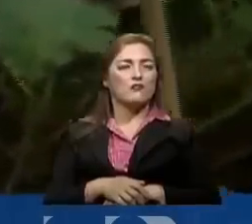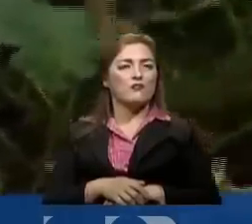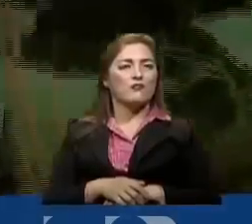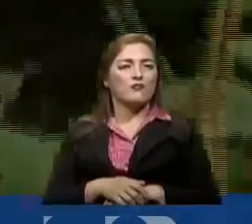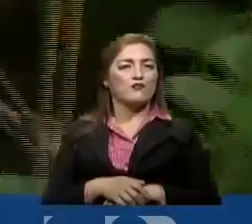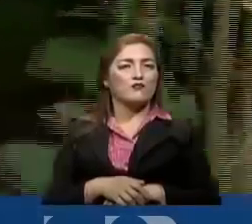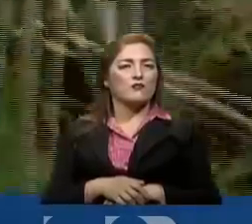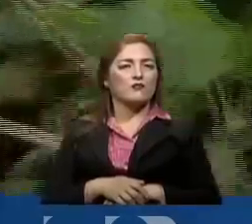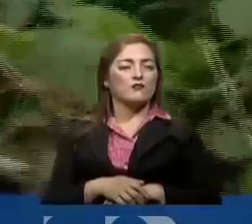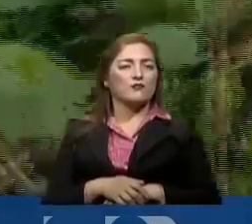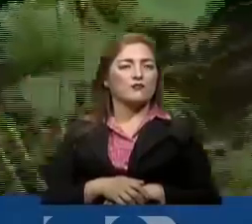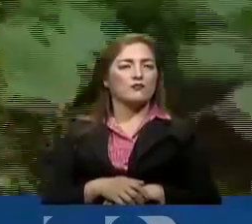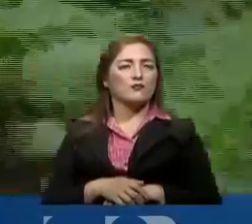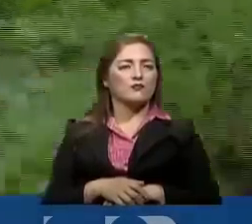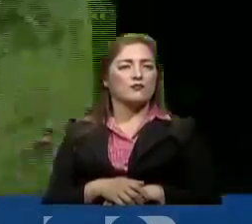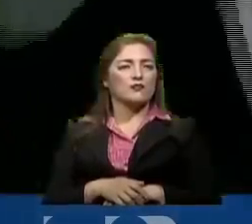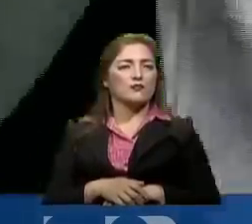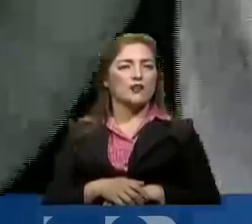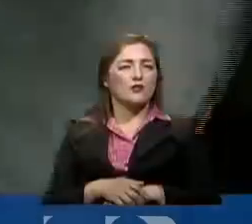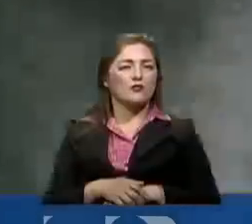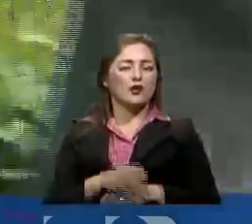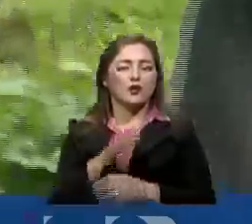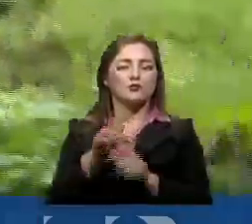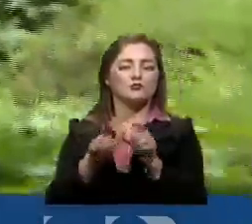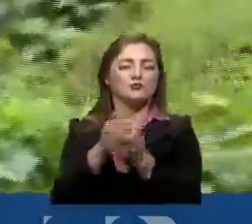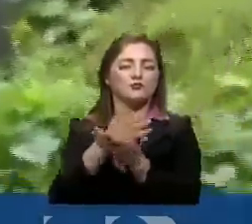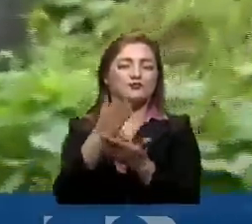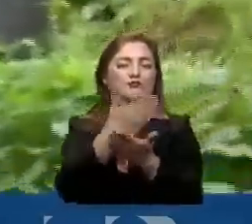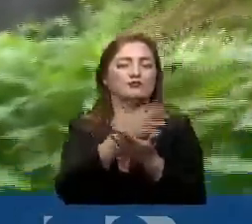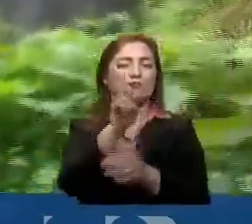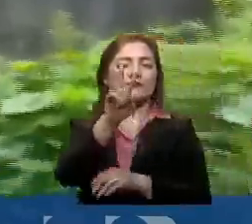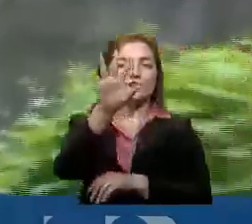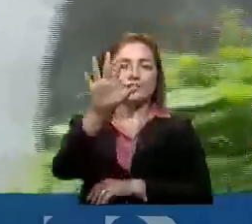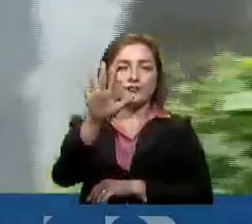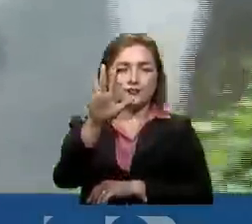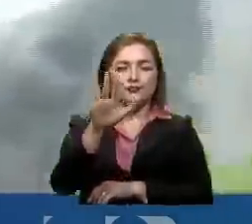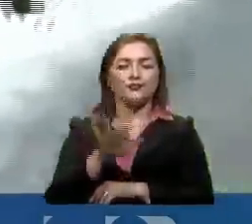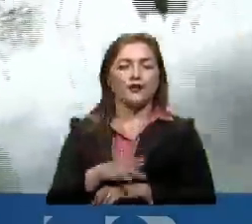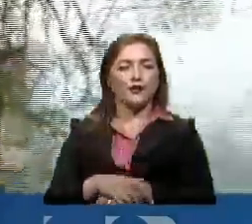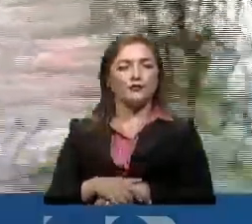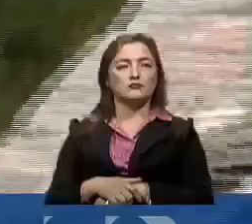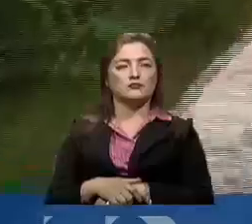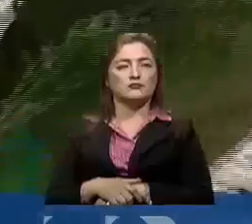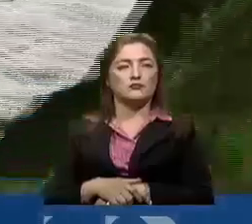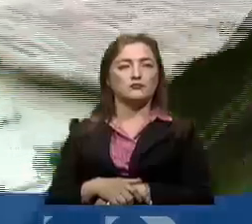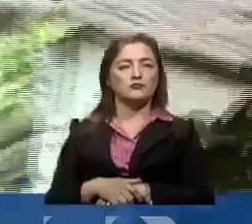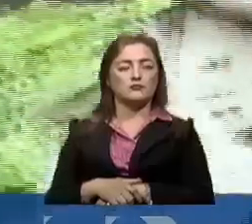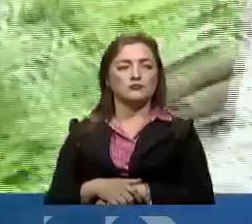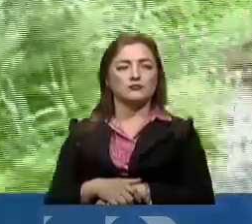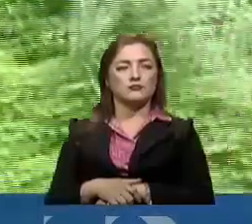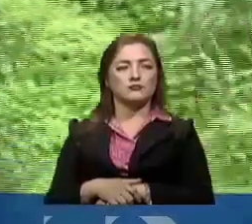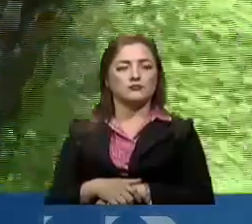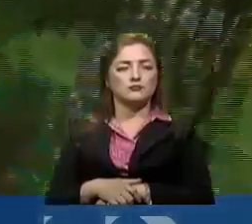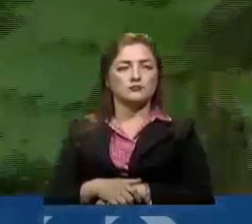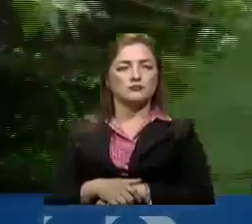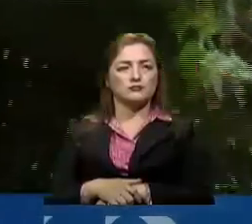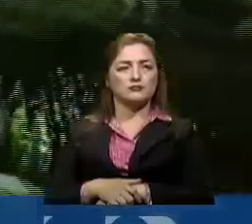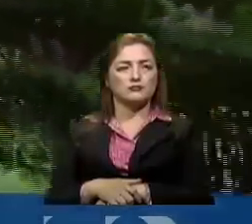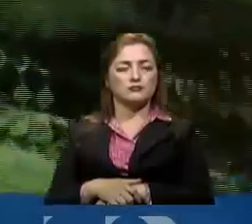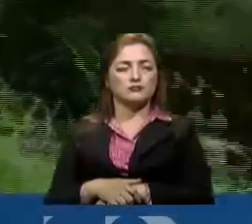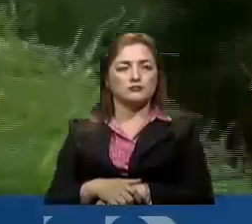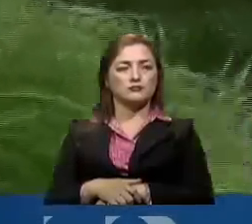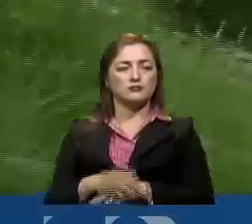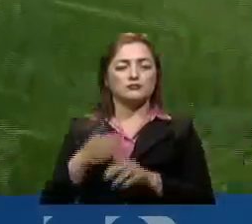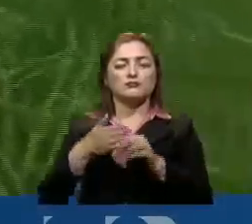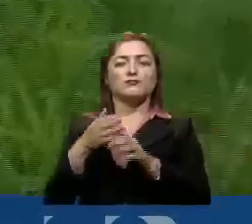alrededor de 25 personas que han sido desalojadas de todo este sector del centro histórico de Quito, del sector de la Recoleta, y la